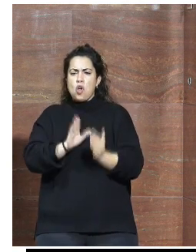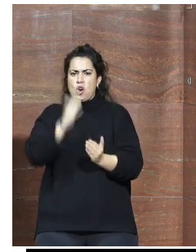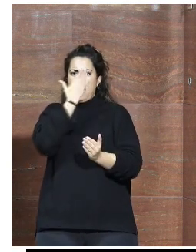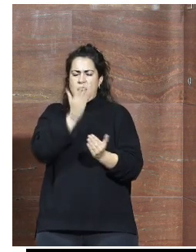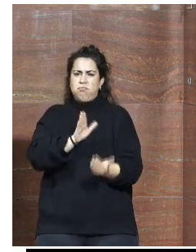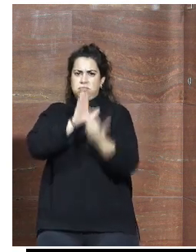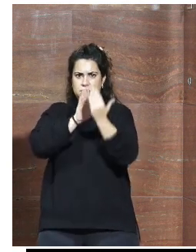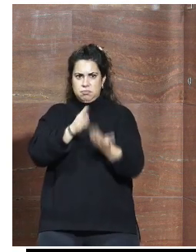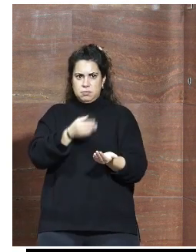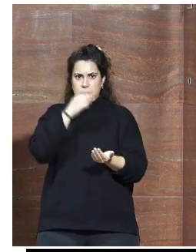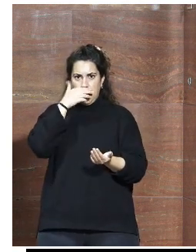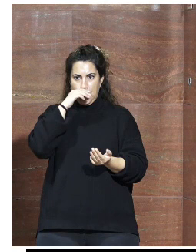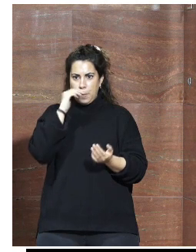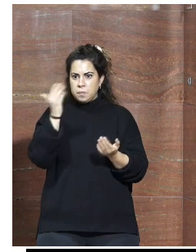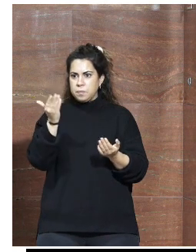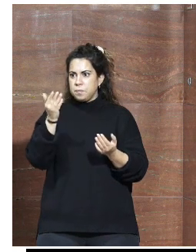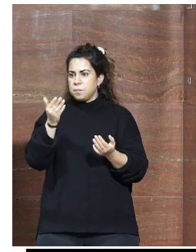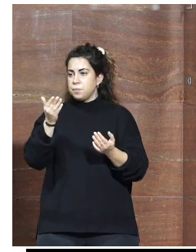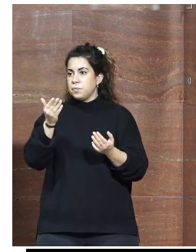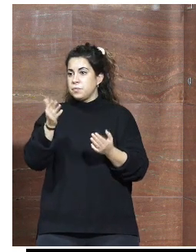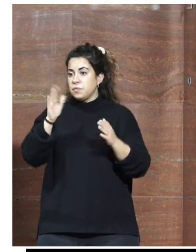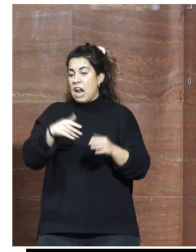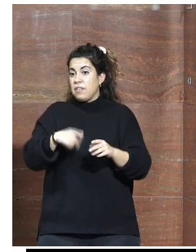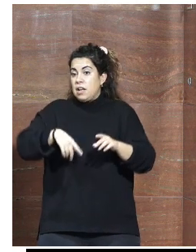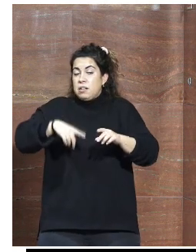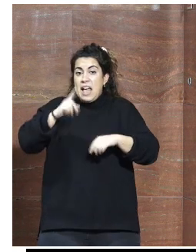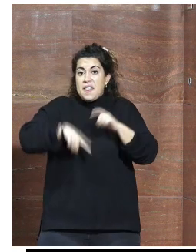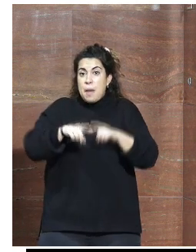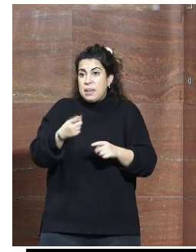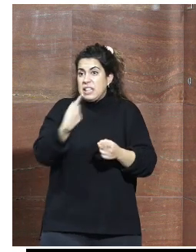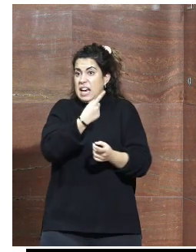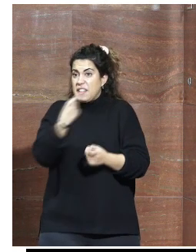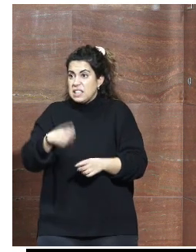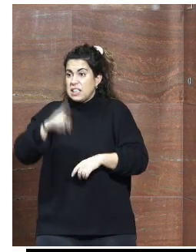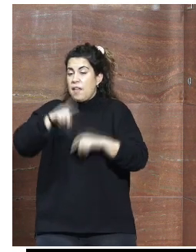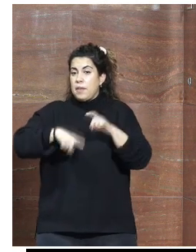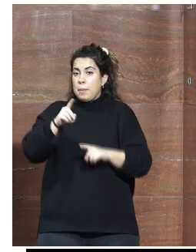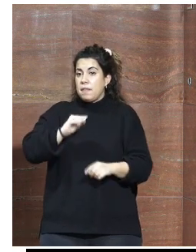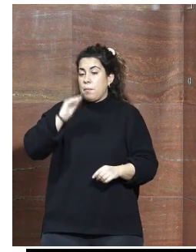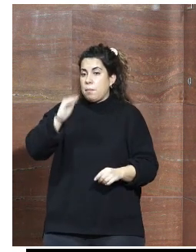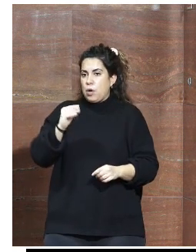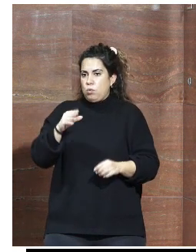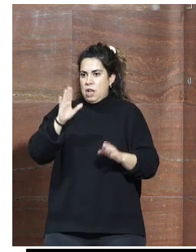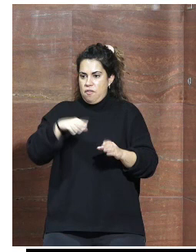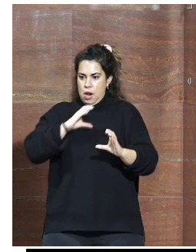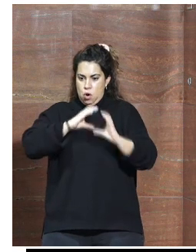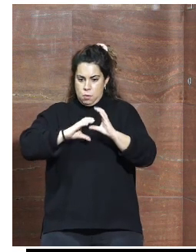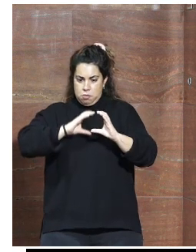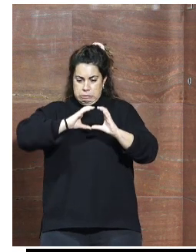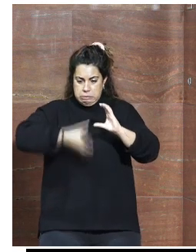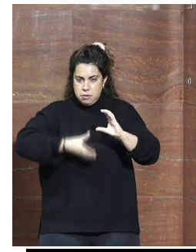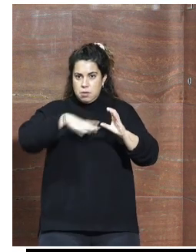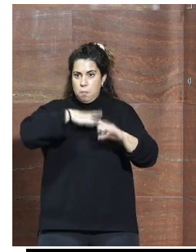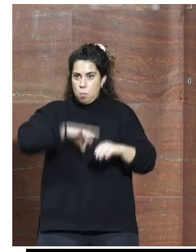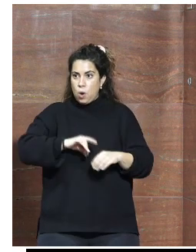facilitar, dependiendo de la pregunta y de la necesidad, esa comunicación, ¿no? Dejando siempre el apoyo de